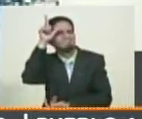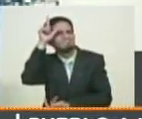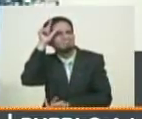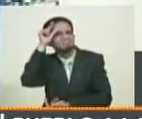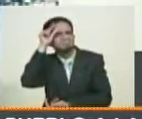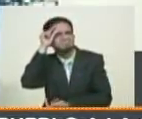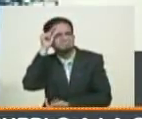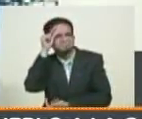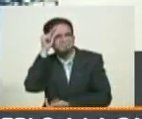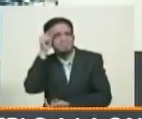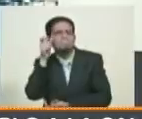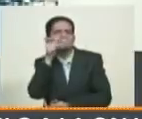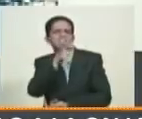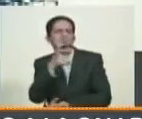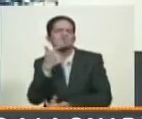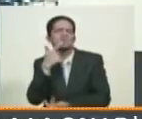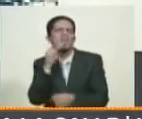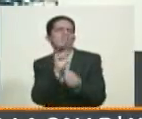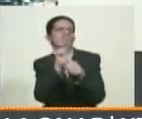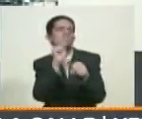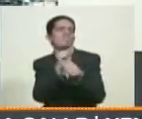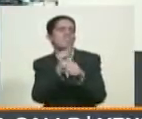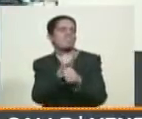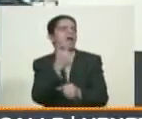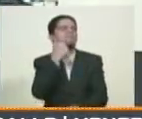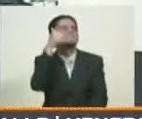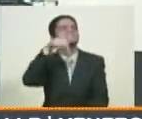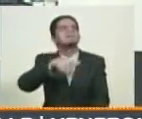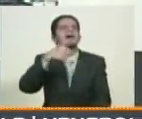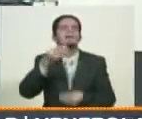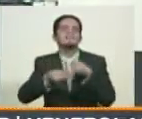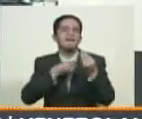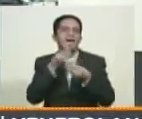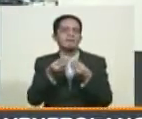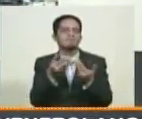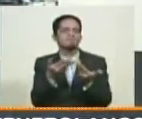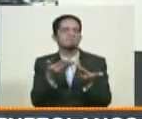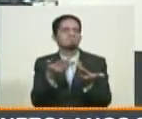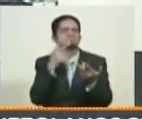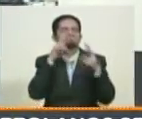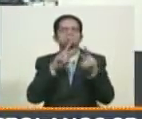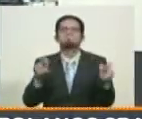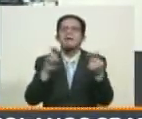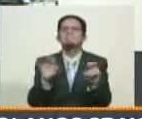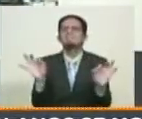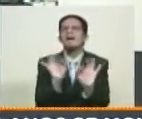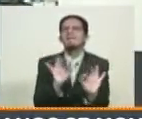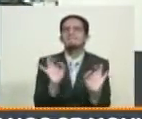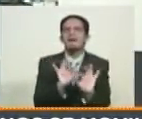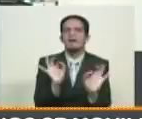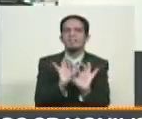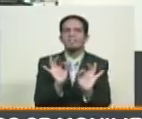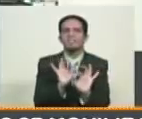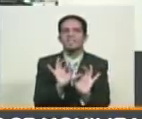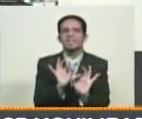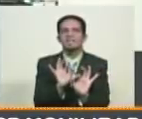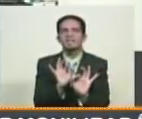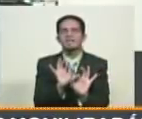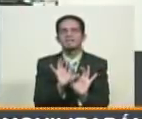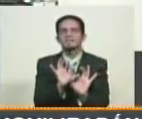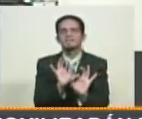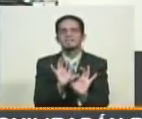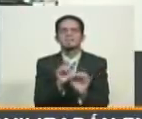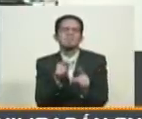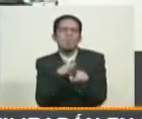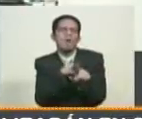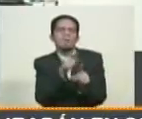sociales, pretender que un hecho como este no sea investigado y que prácticamente se tome de la manera más